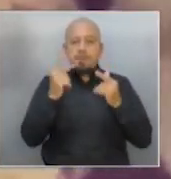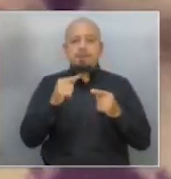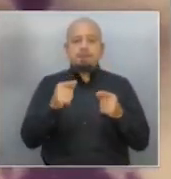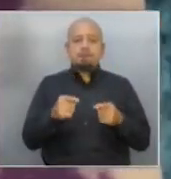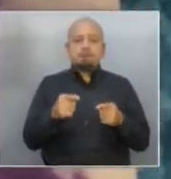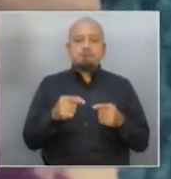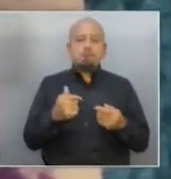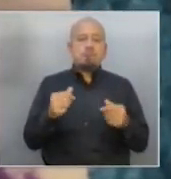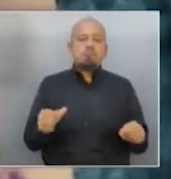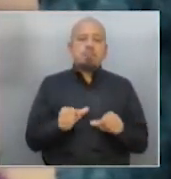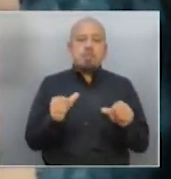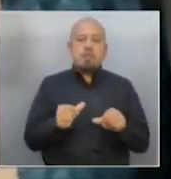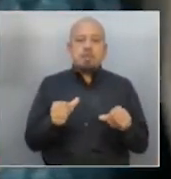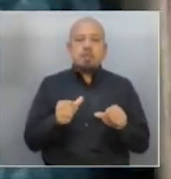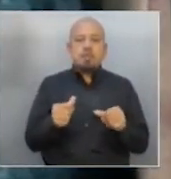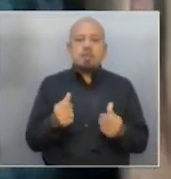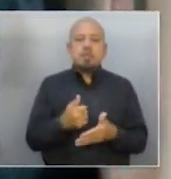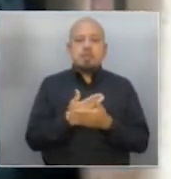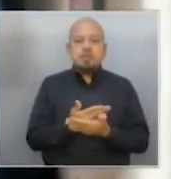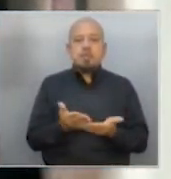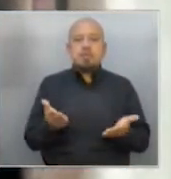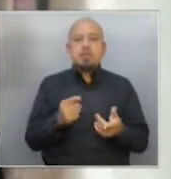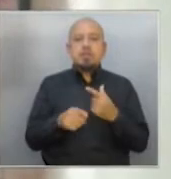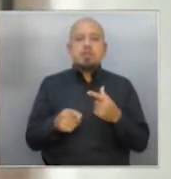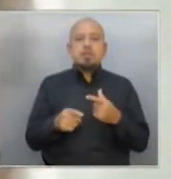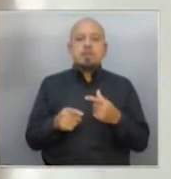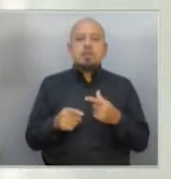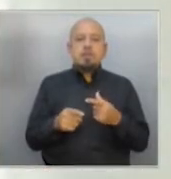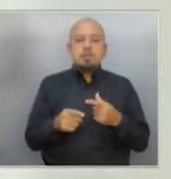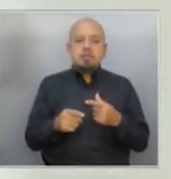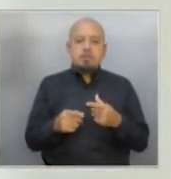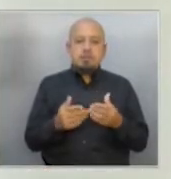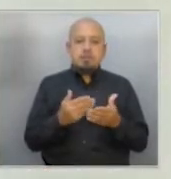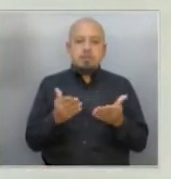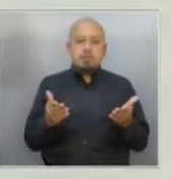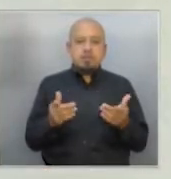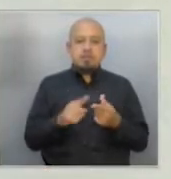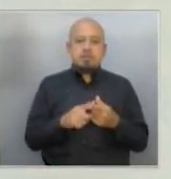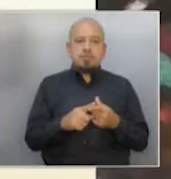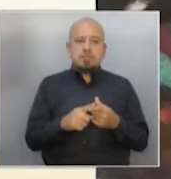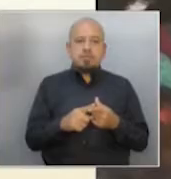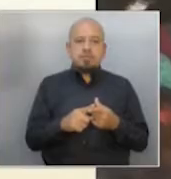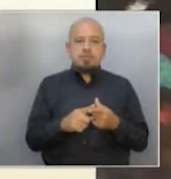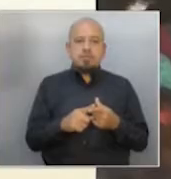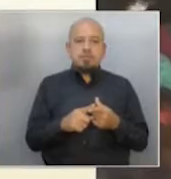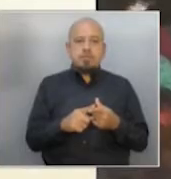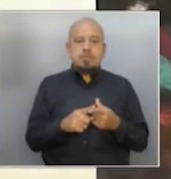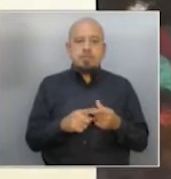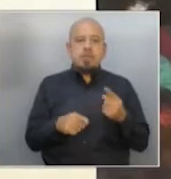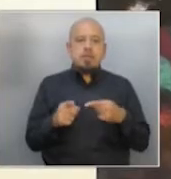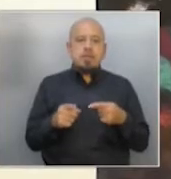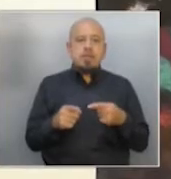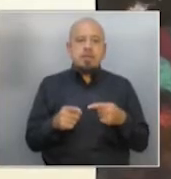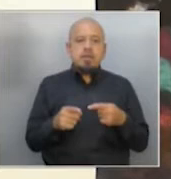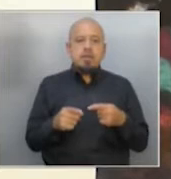que creamos algo para un lugar, para su espacio, para su connotación simbólica, para sus contenidos, ¿no? Y es una deriva experimental